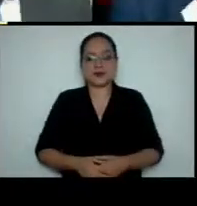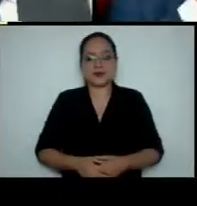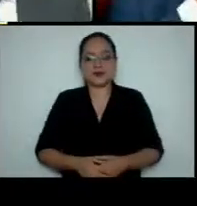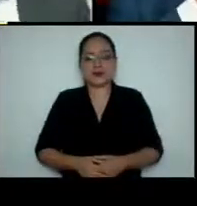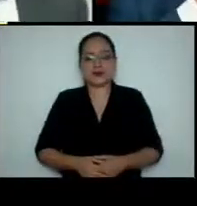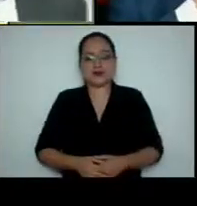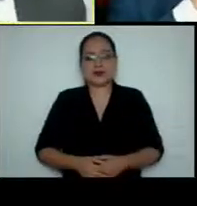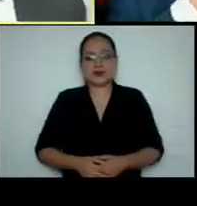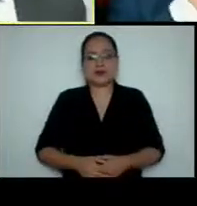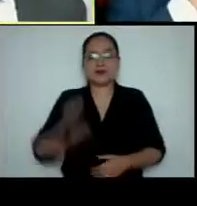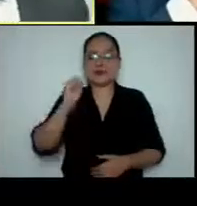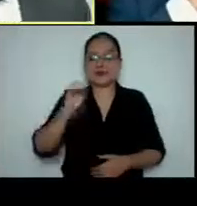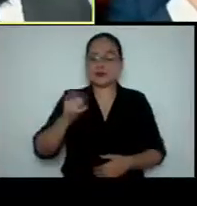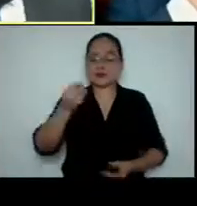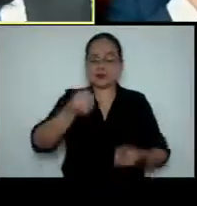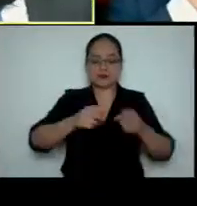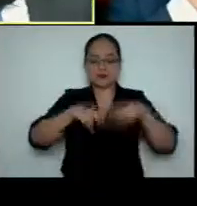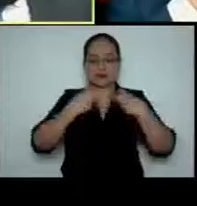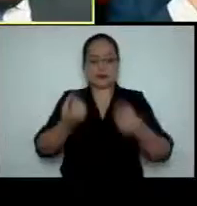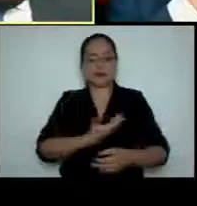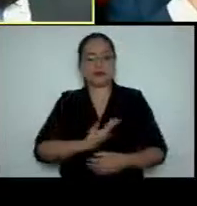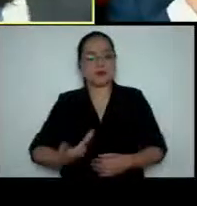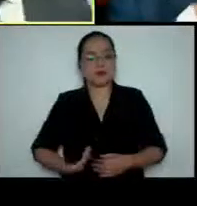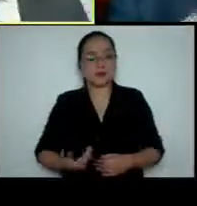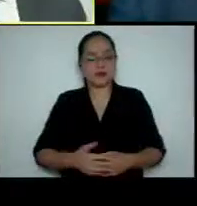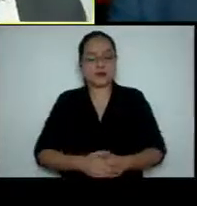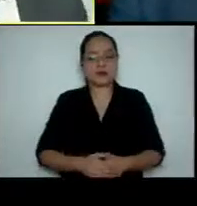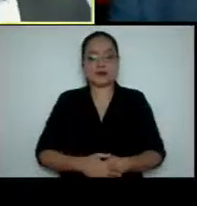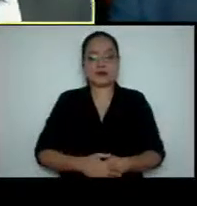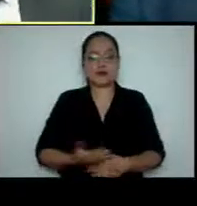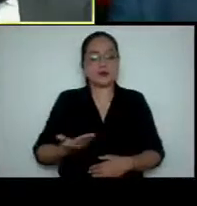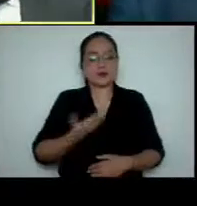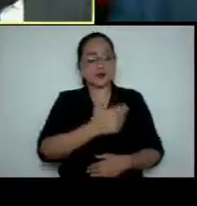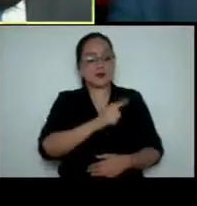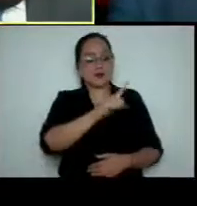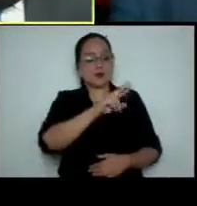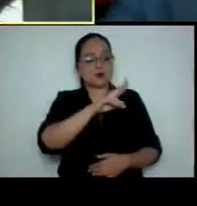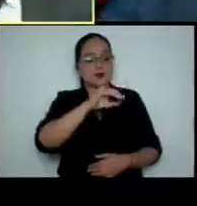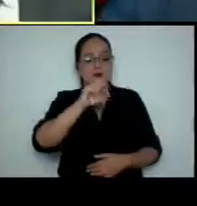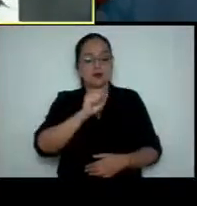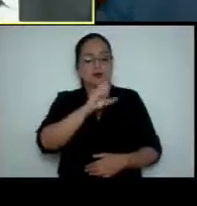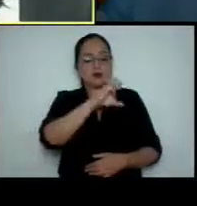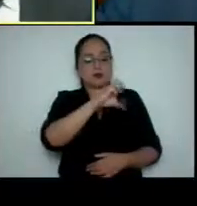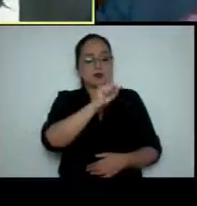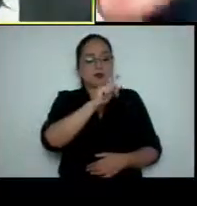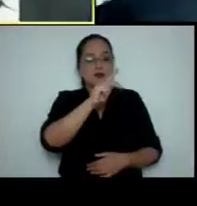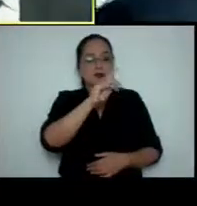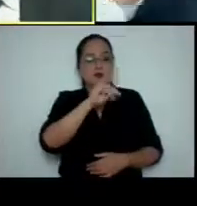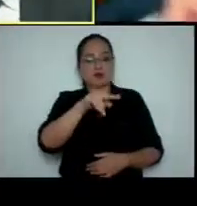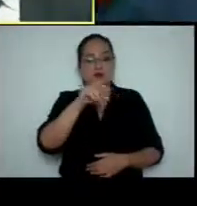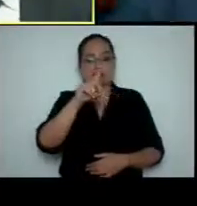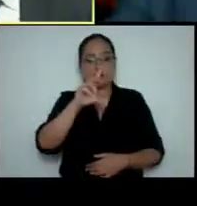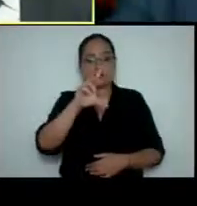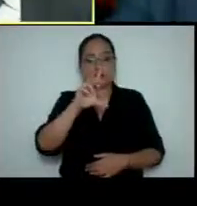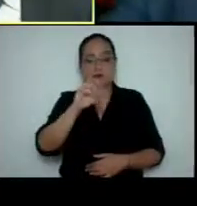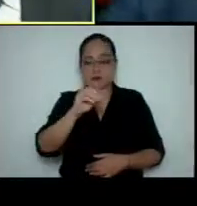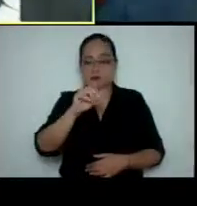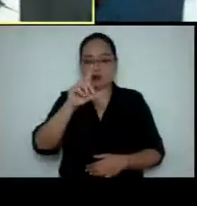Como lo instruye, magistrado presidente. Magistrado Luis Espíndola Morales.